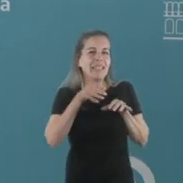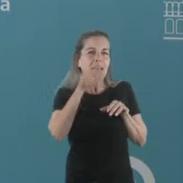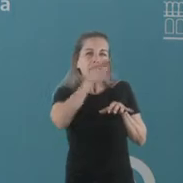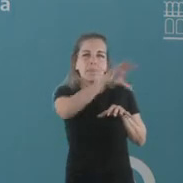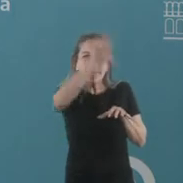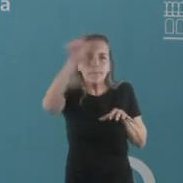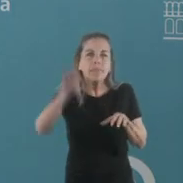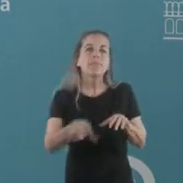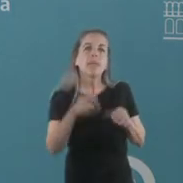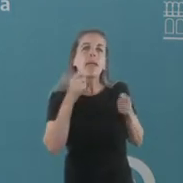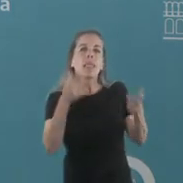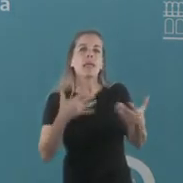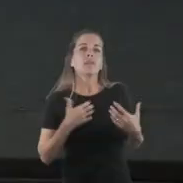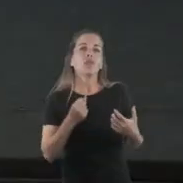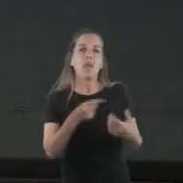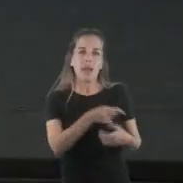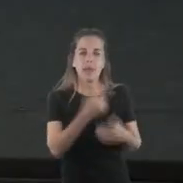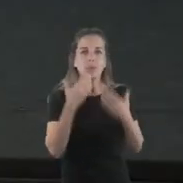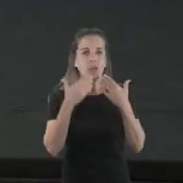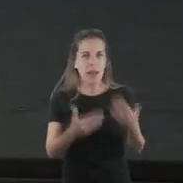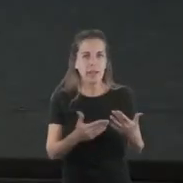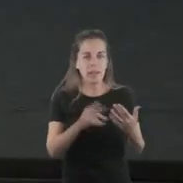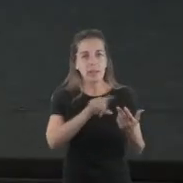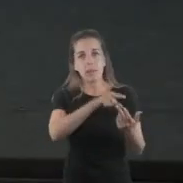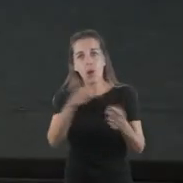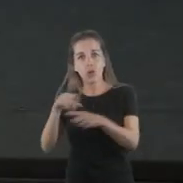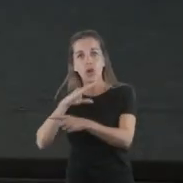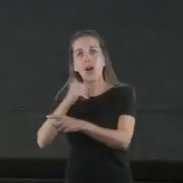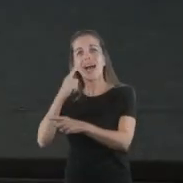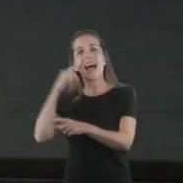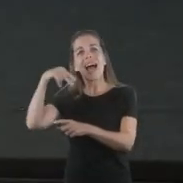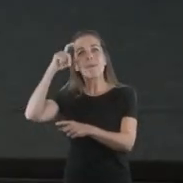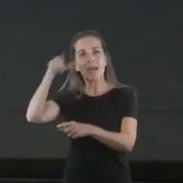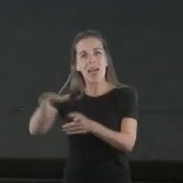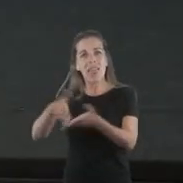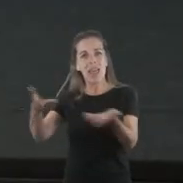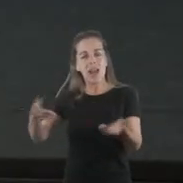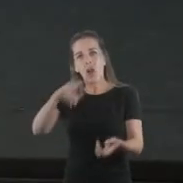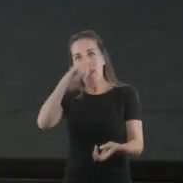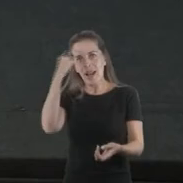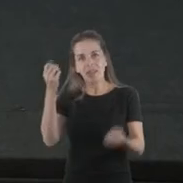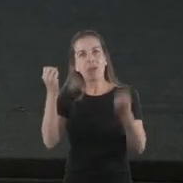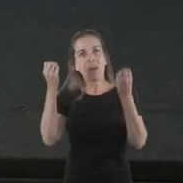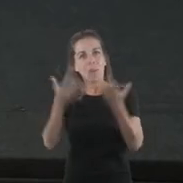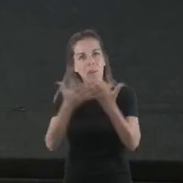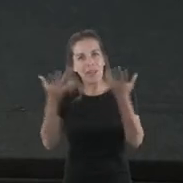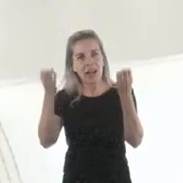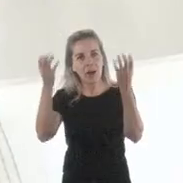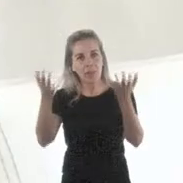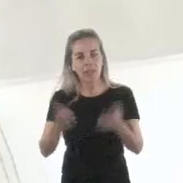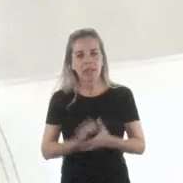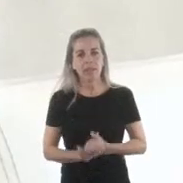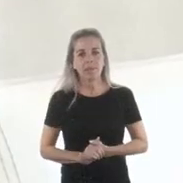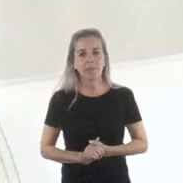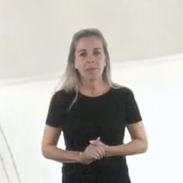de ciudadanía. Gracias, muchas gracias, Eduardo. Jaime Rosenberg de La Nación, ¿cómo le va? Buen día. Hola, ¿qué tal, Gabriela? Buen